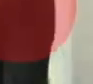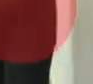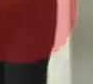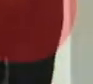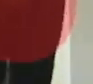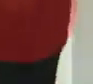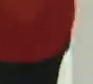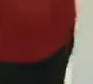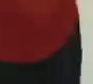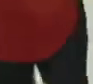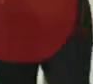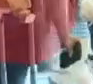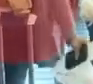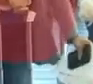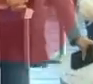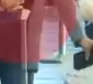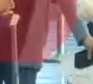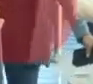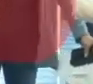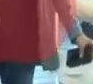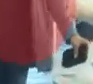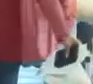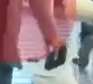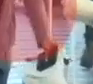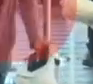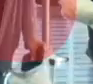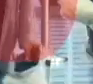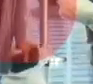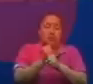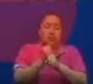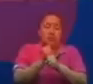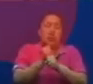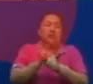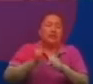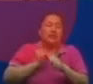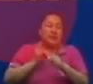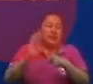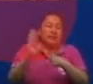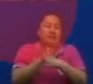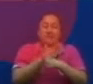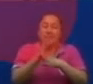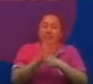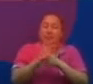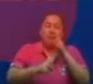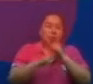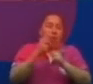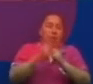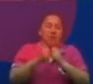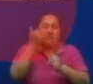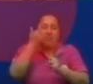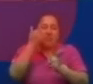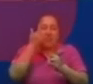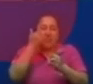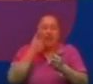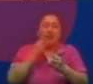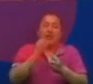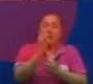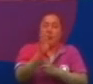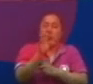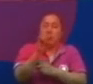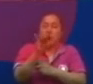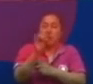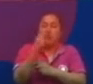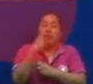un señor de 76 años. Con múltiples afectaciones crónicas, quien regresó de